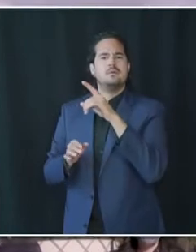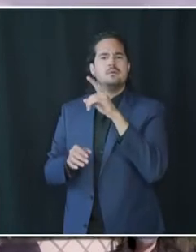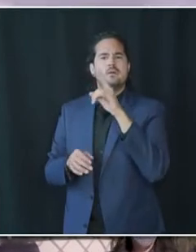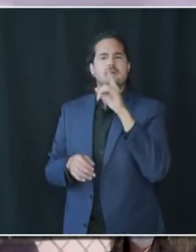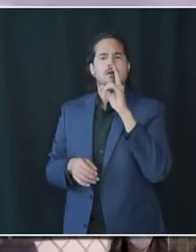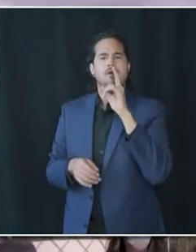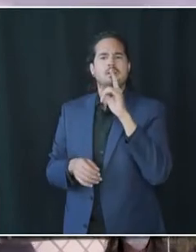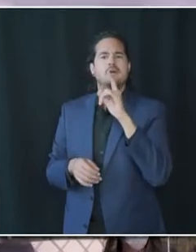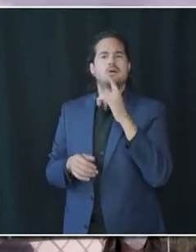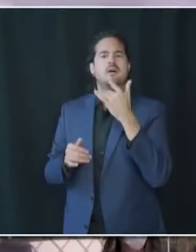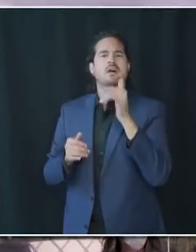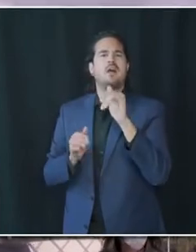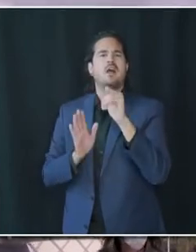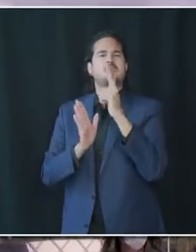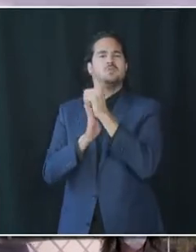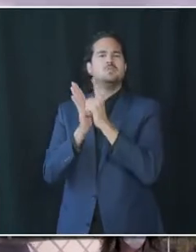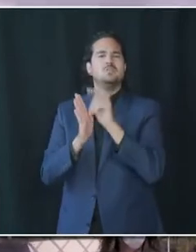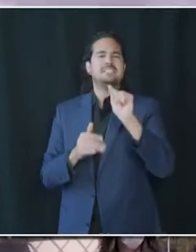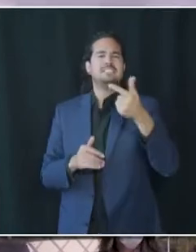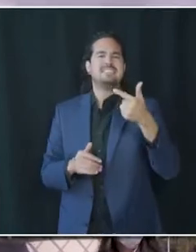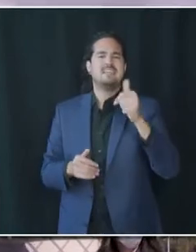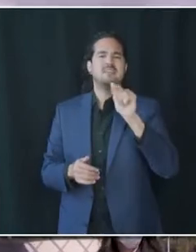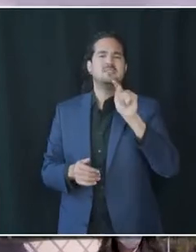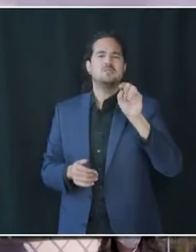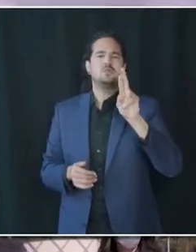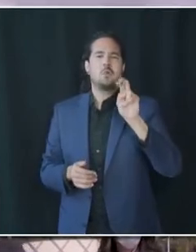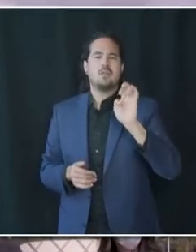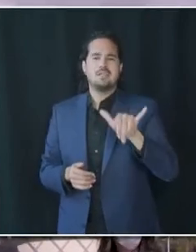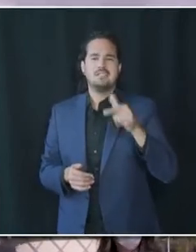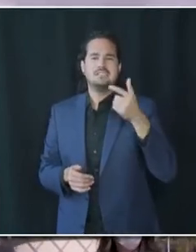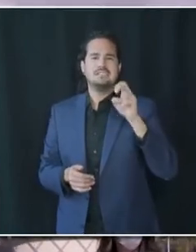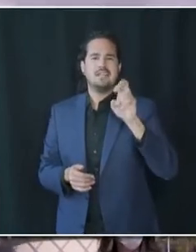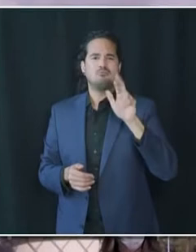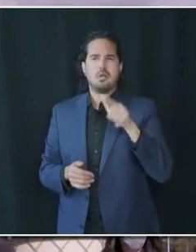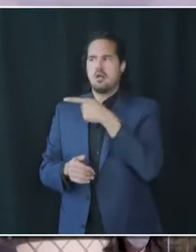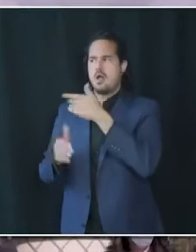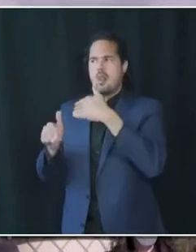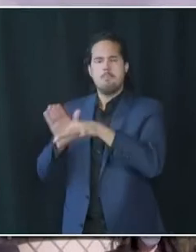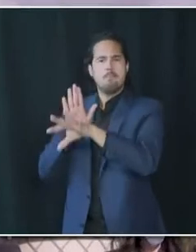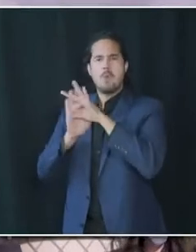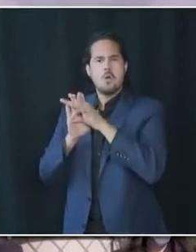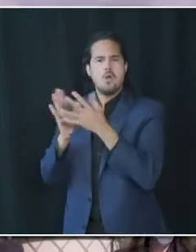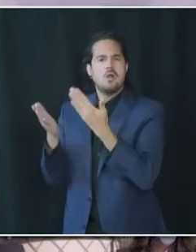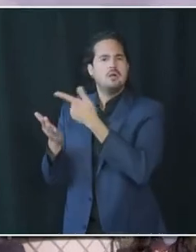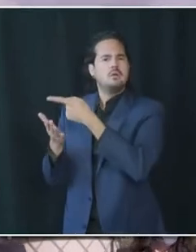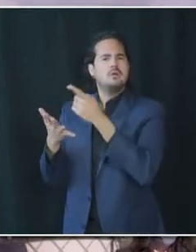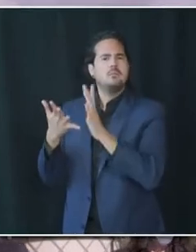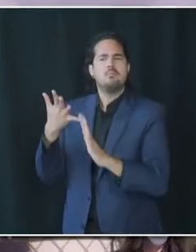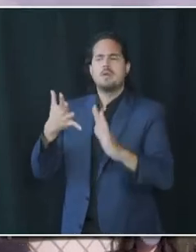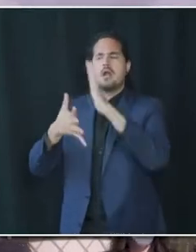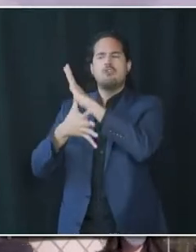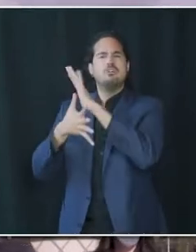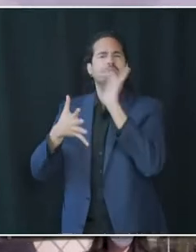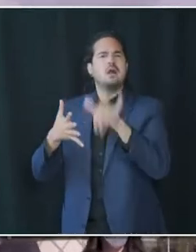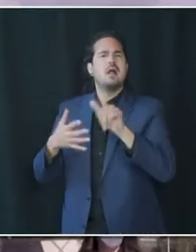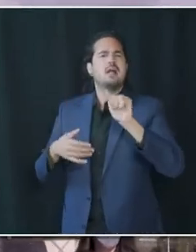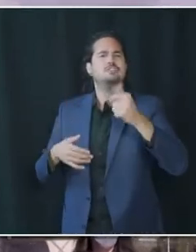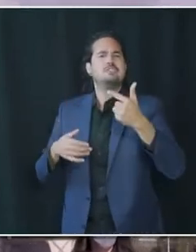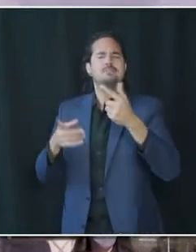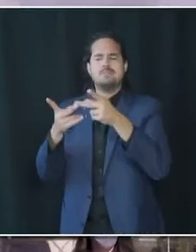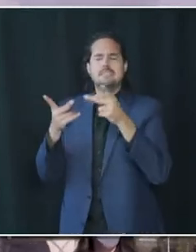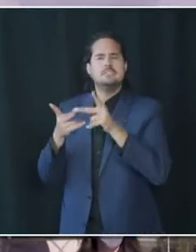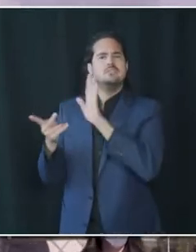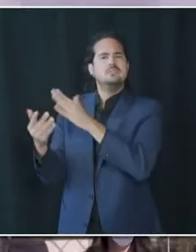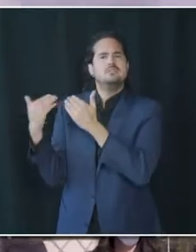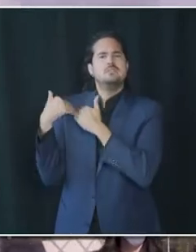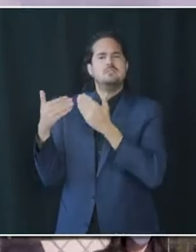que factores considera y está sopesando un nombramiento que ve usted la propiedad para ese cargo los siguientes dos años